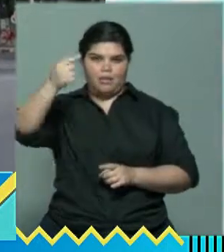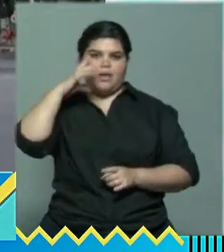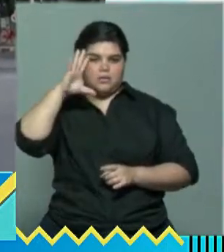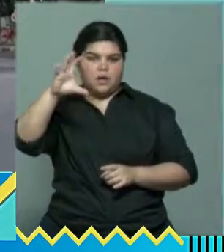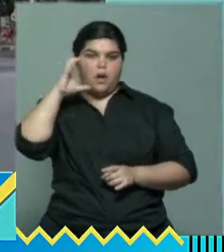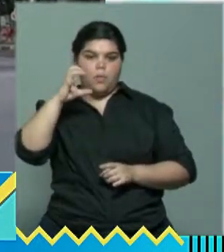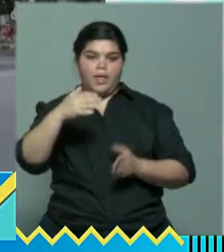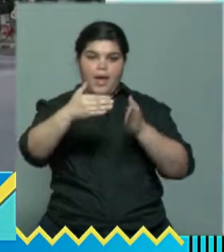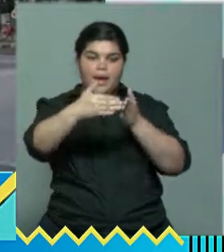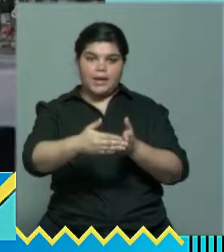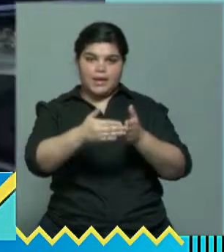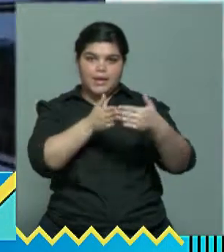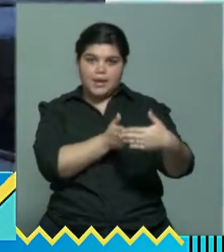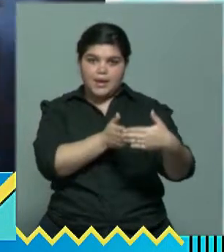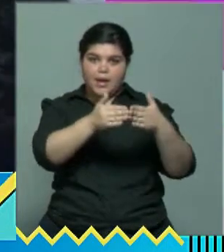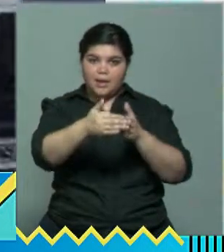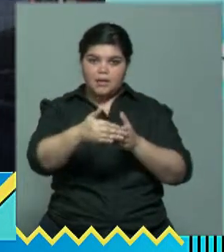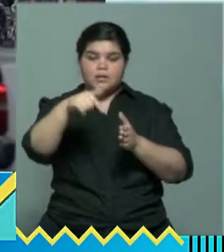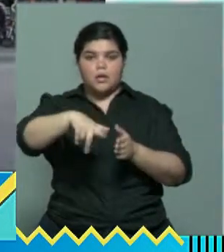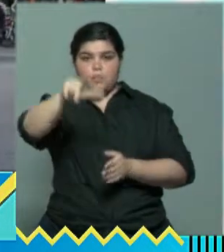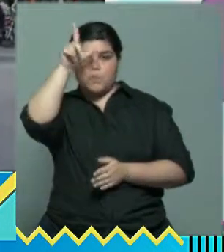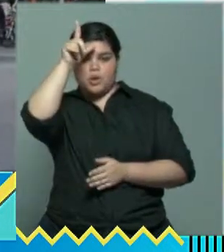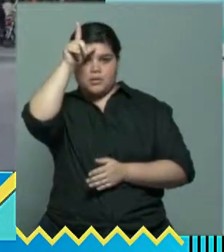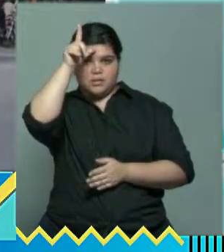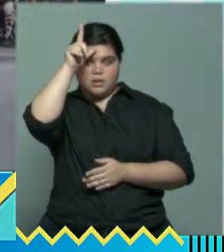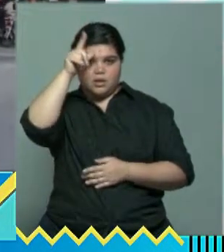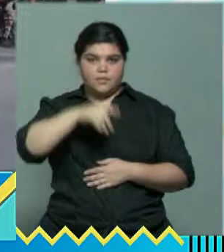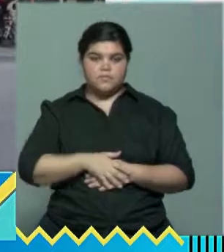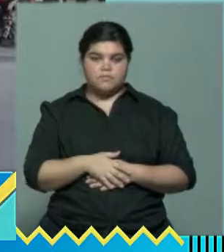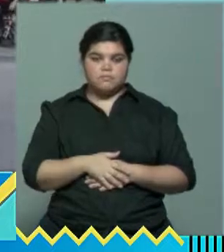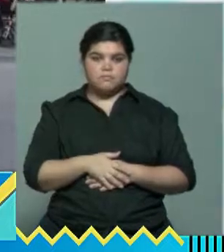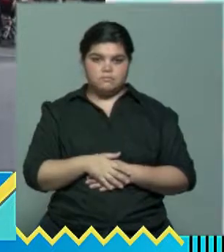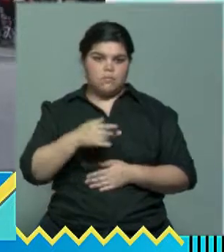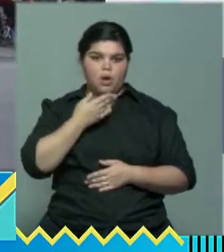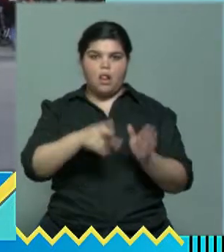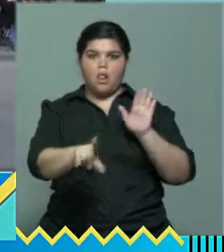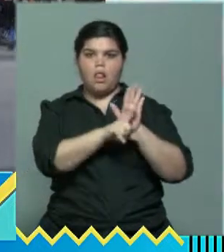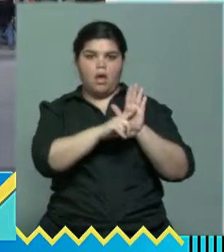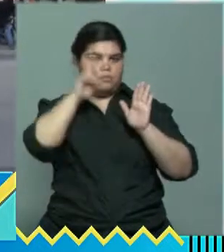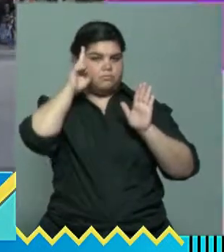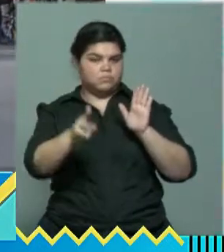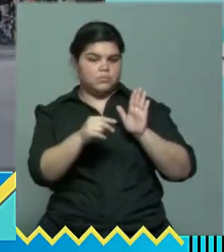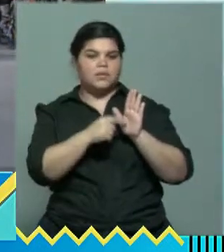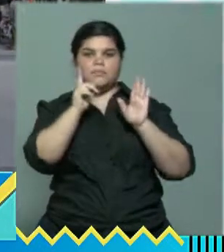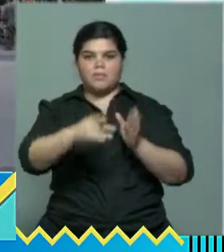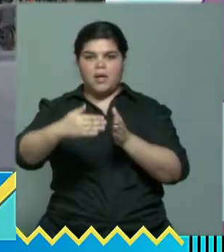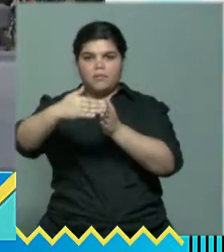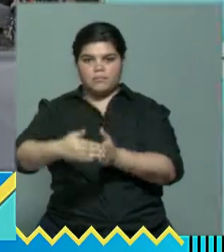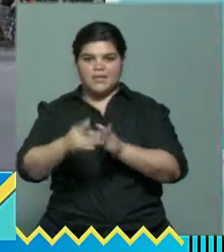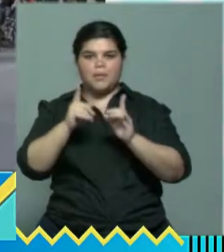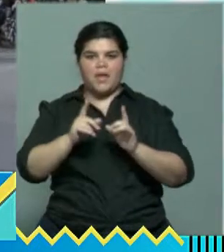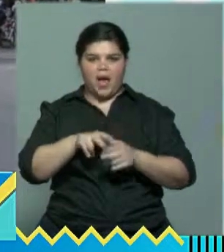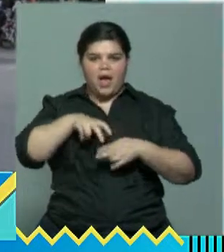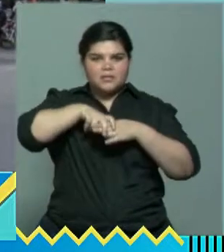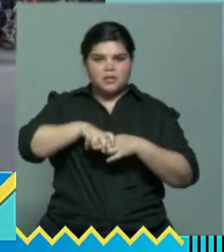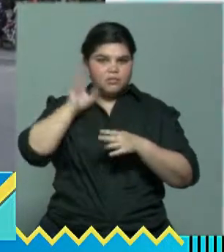en las esquinas vimos como cuando la policía sale a hacer cumplir la ley, ¿no es cierto?, con esto del cinturón de seguridad y los apoyacabezas y demás, en las esquinas